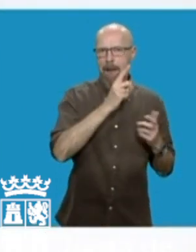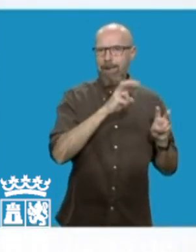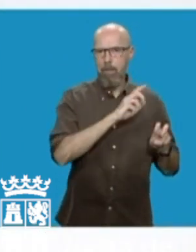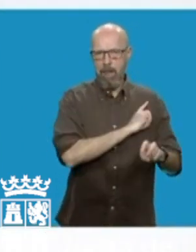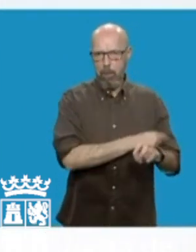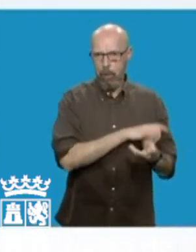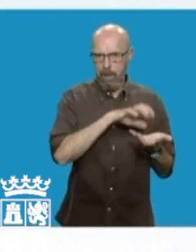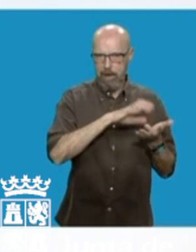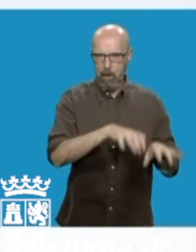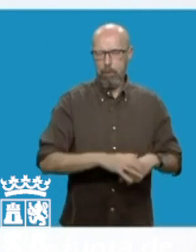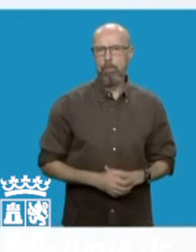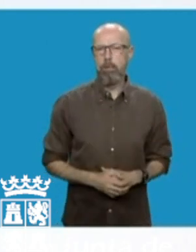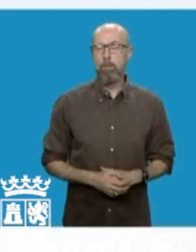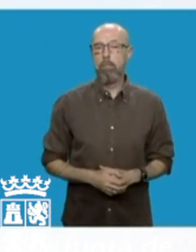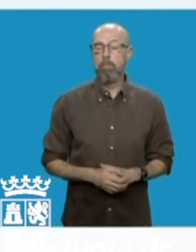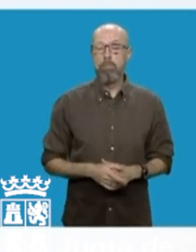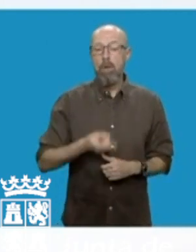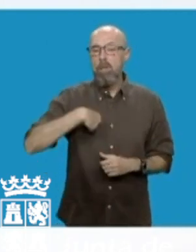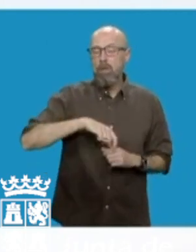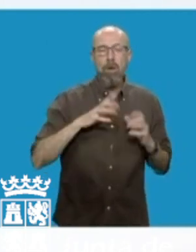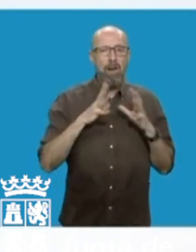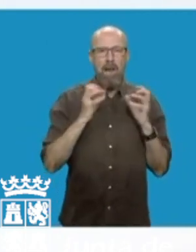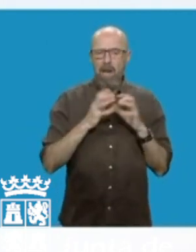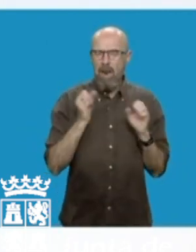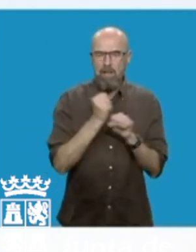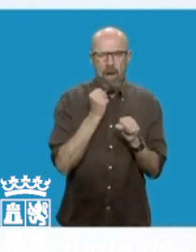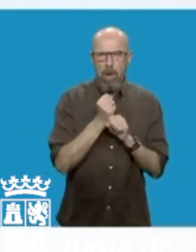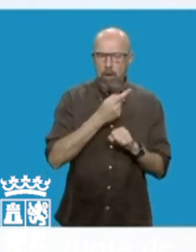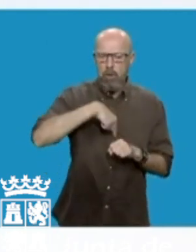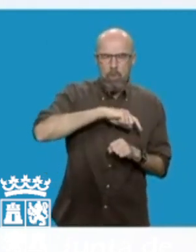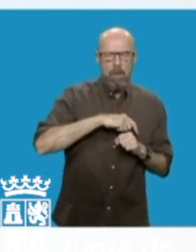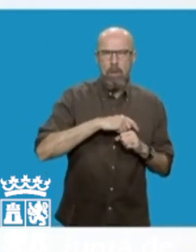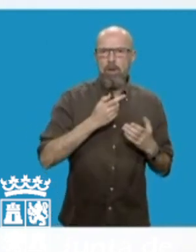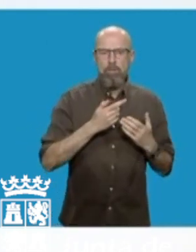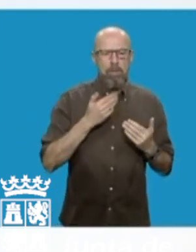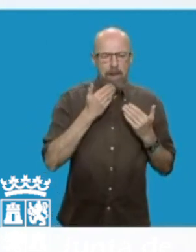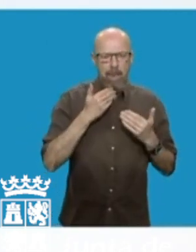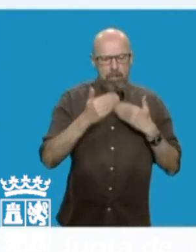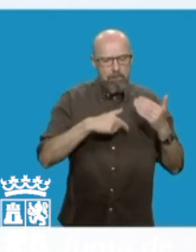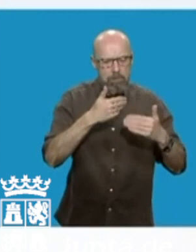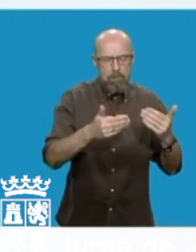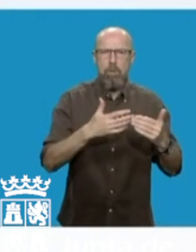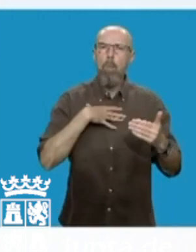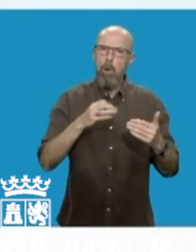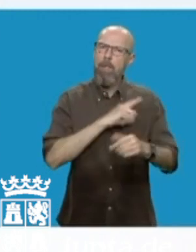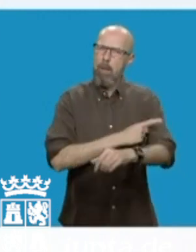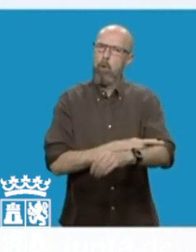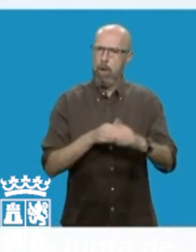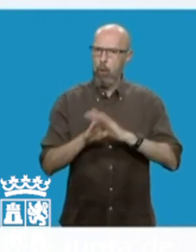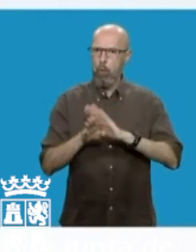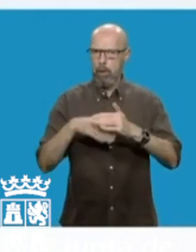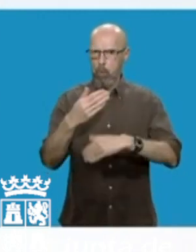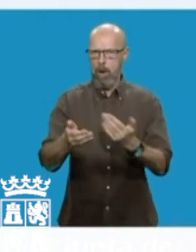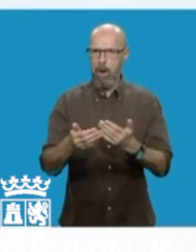de nuestra comunidad. Las ganas y el trabajo de todos han hecho posible que el deporte no se detenga y que